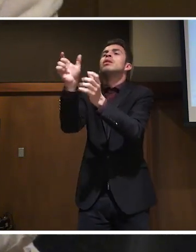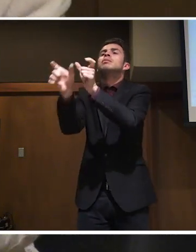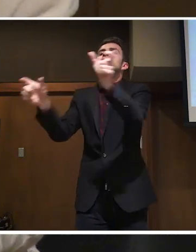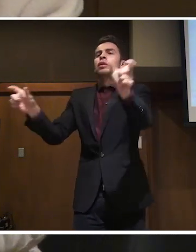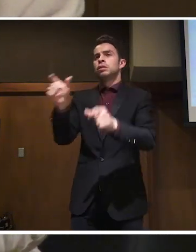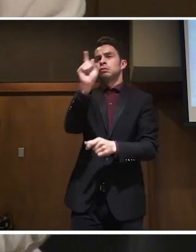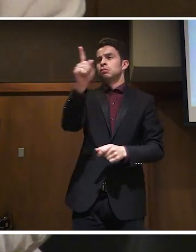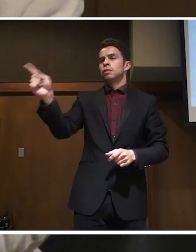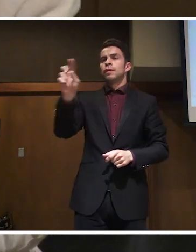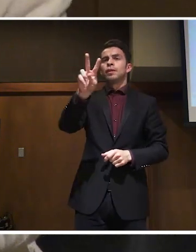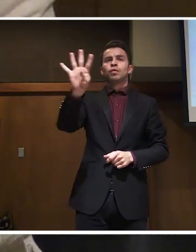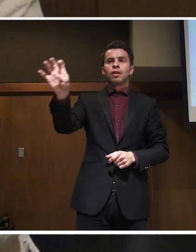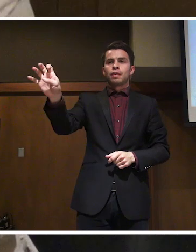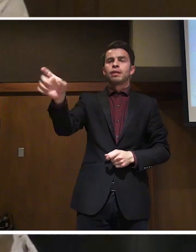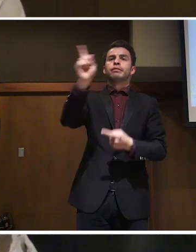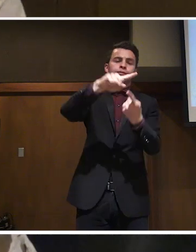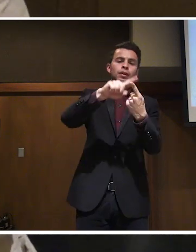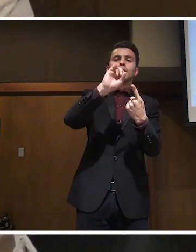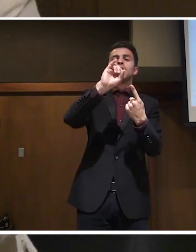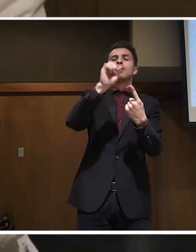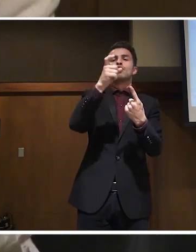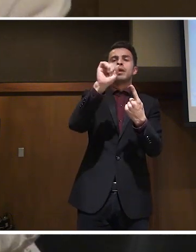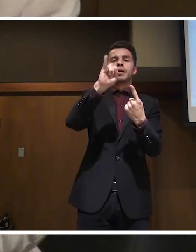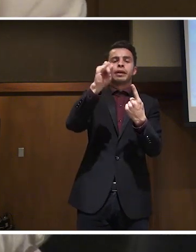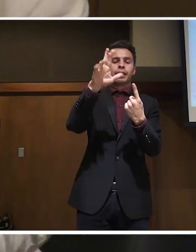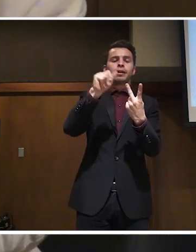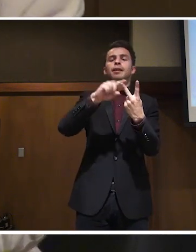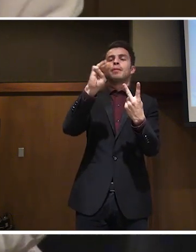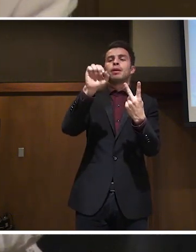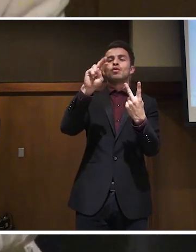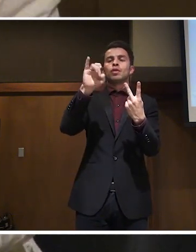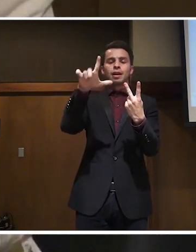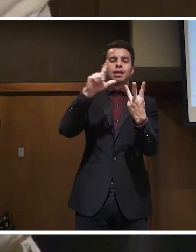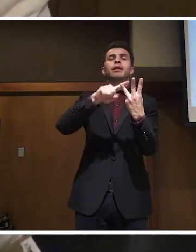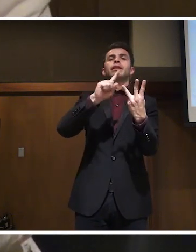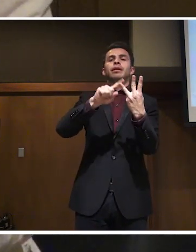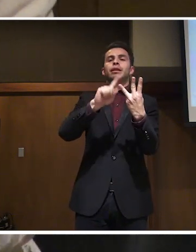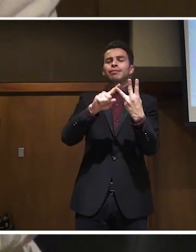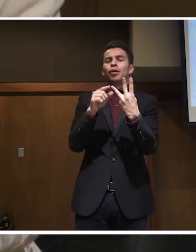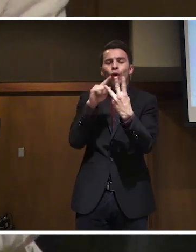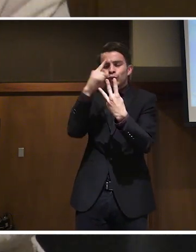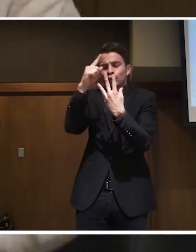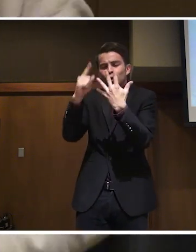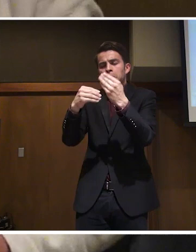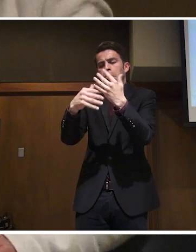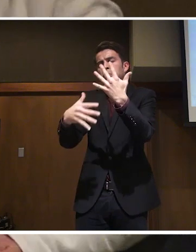fondos: el Fondo Anselmo Pineda, el Fondo Joaquín Acosta, el Fondo Manuel Alcízar, el Fondo Germano Ciniegas, etcétera, etcétera.